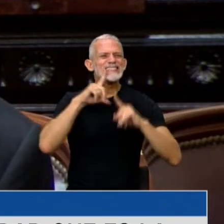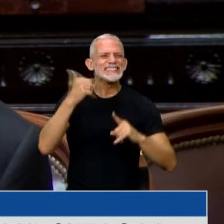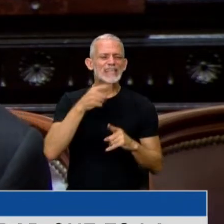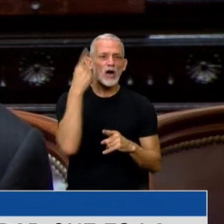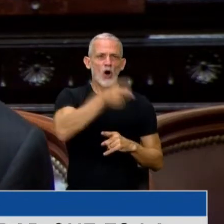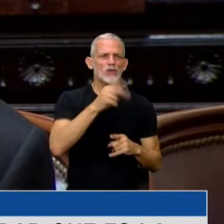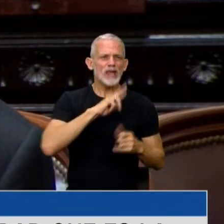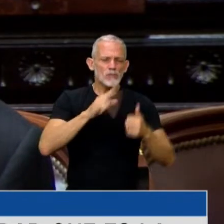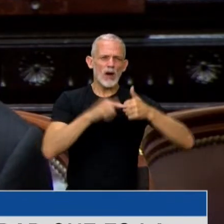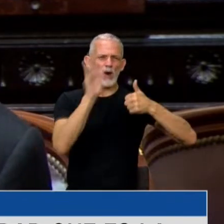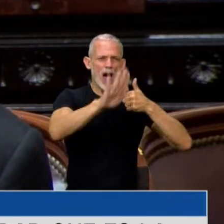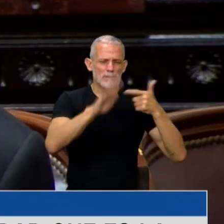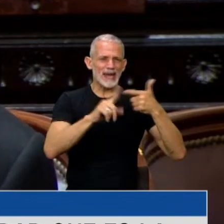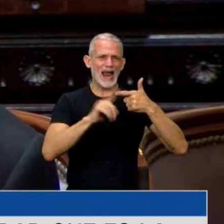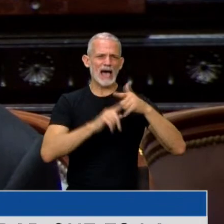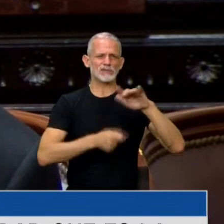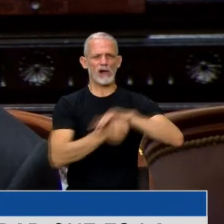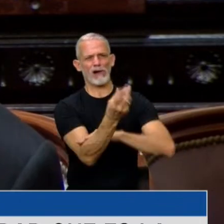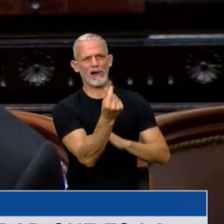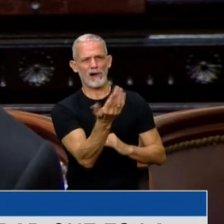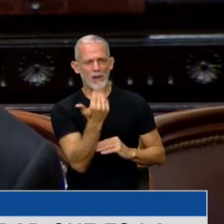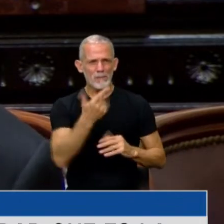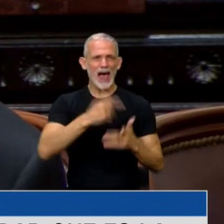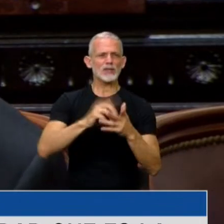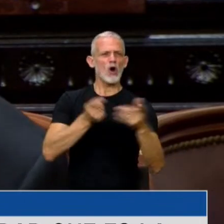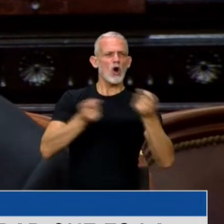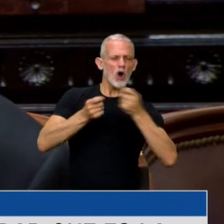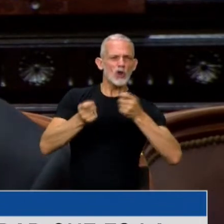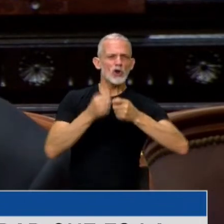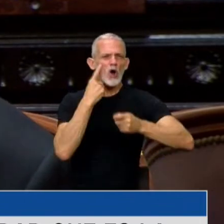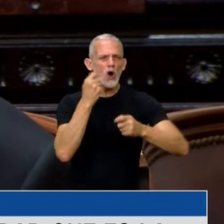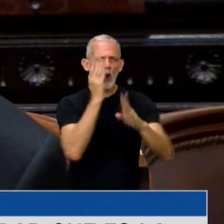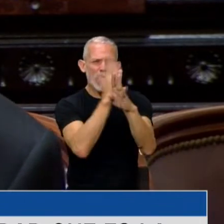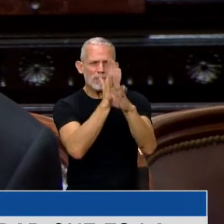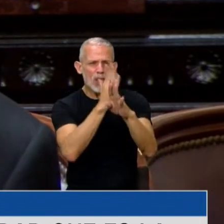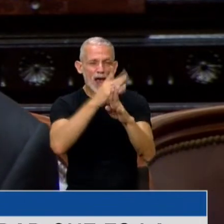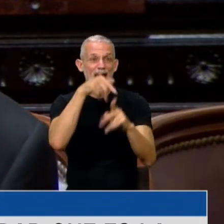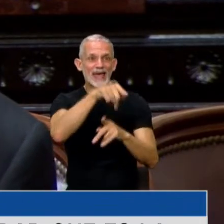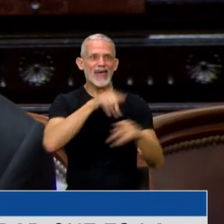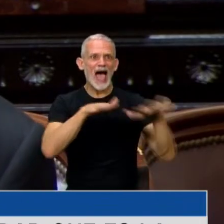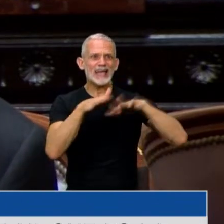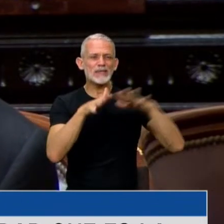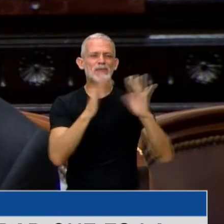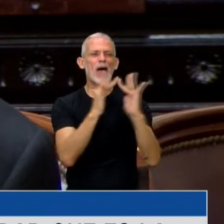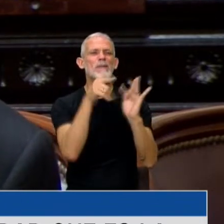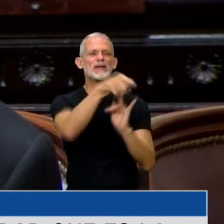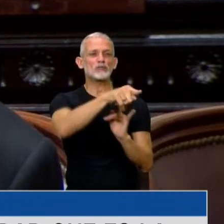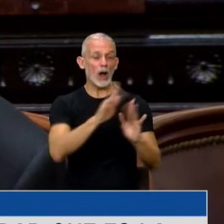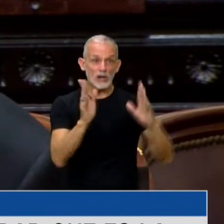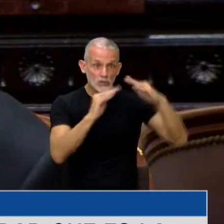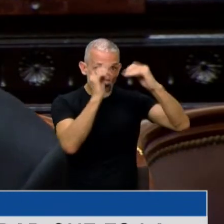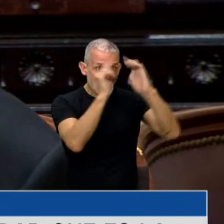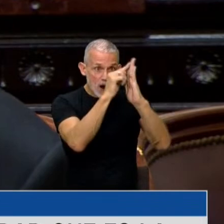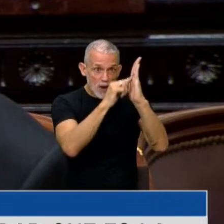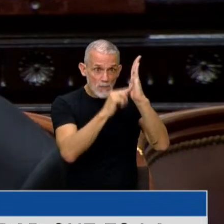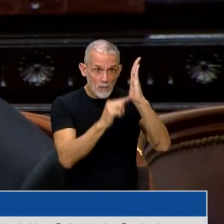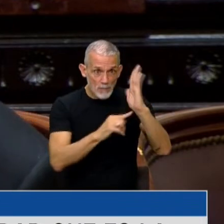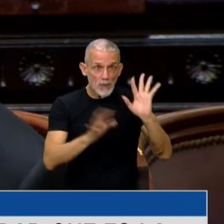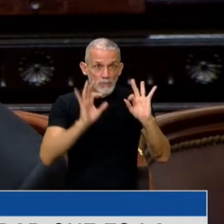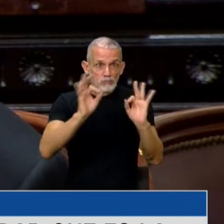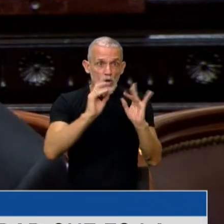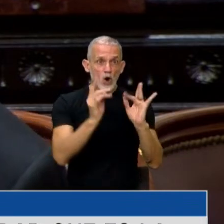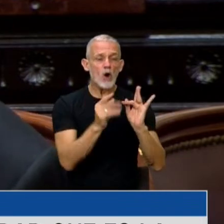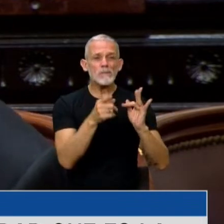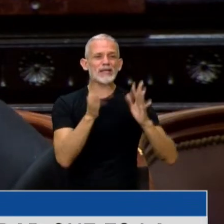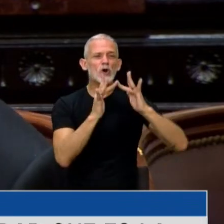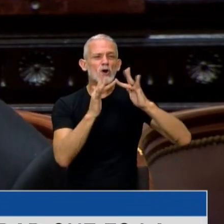acoso, amenaza, extorsión, control o espionaje de la actividad virtual. Todas aquellas acciones